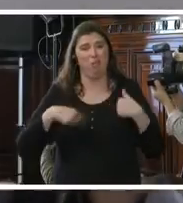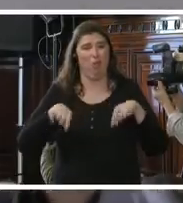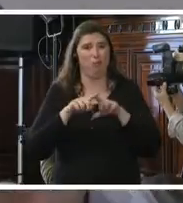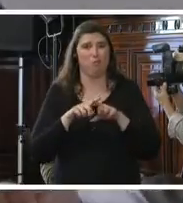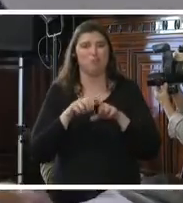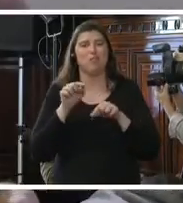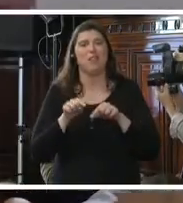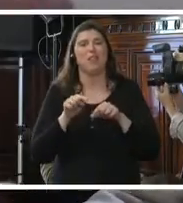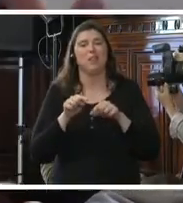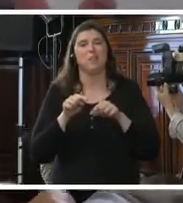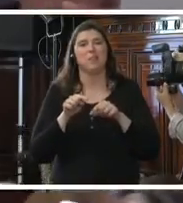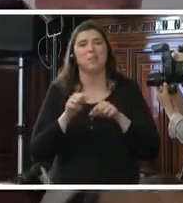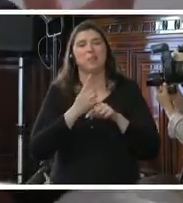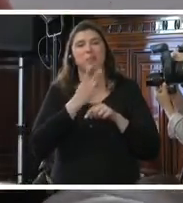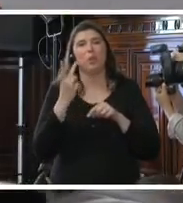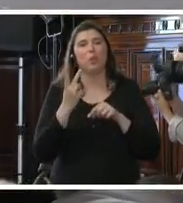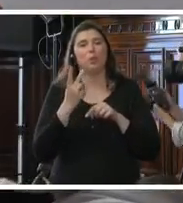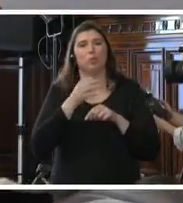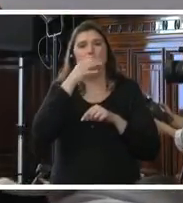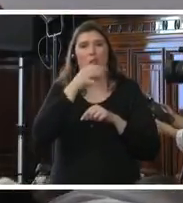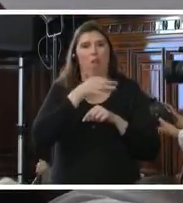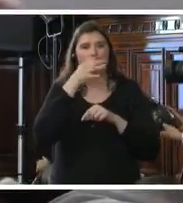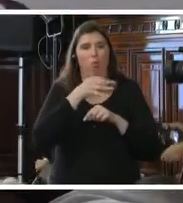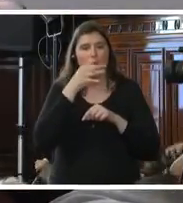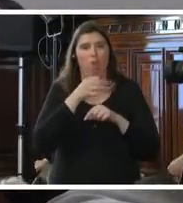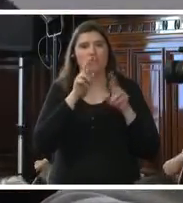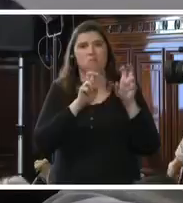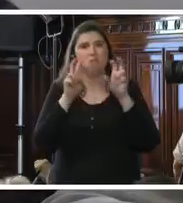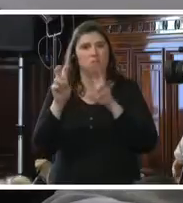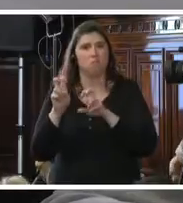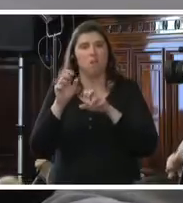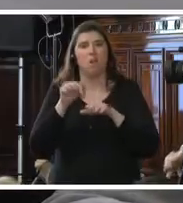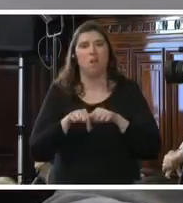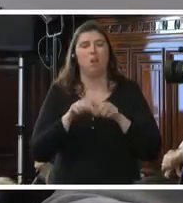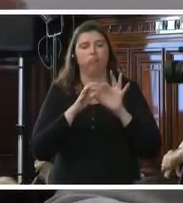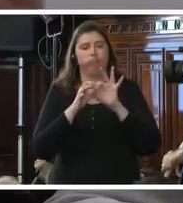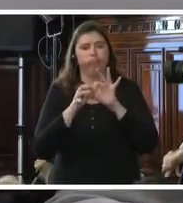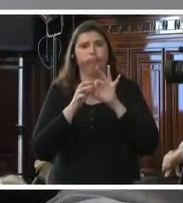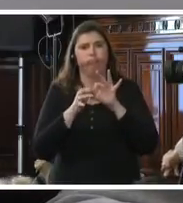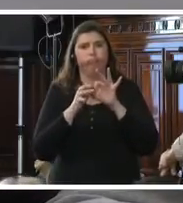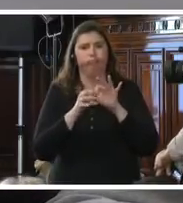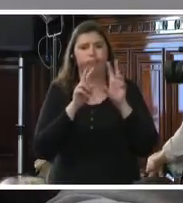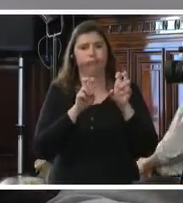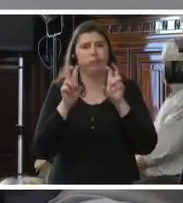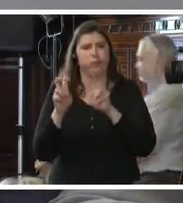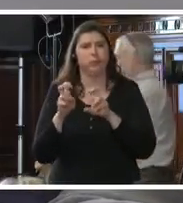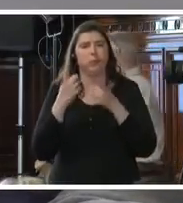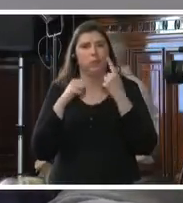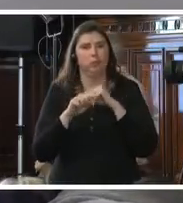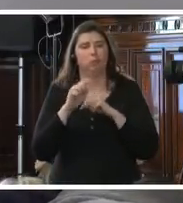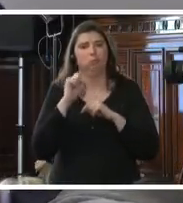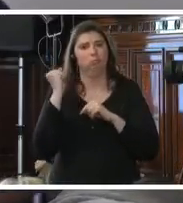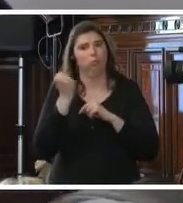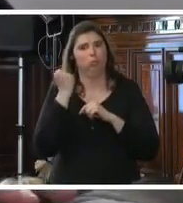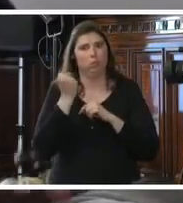En este caso, tenemos dos relatoras temáticas muy vinculadas al tema. Me sumo a todas las palabras